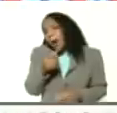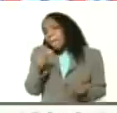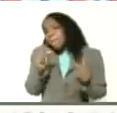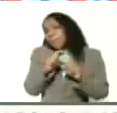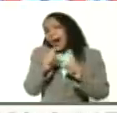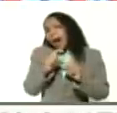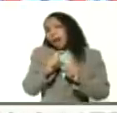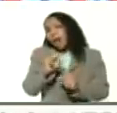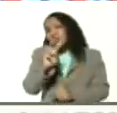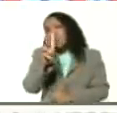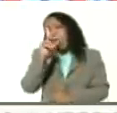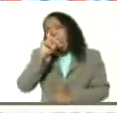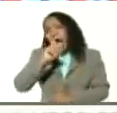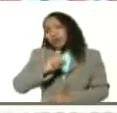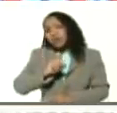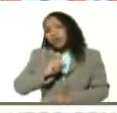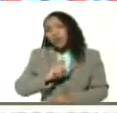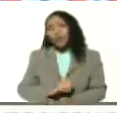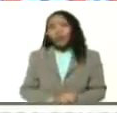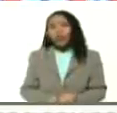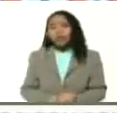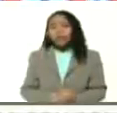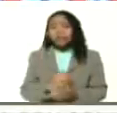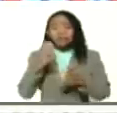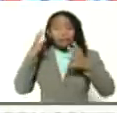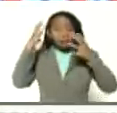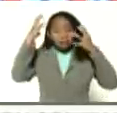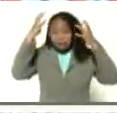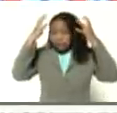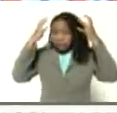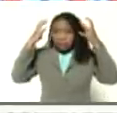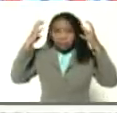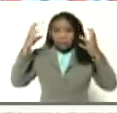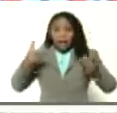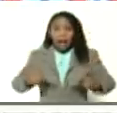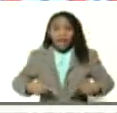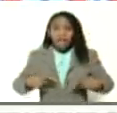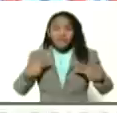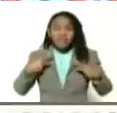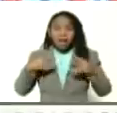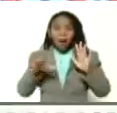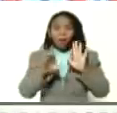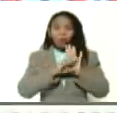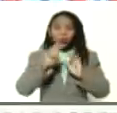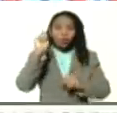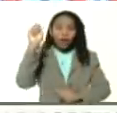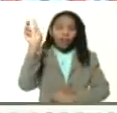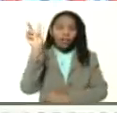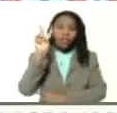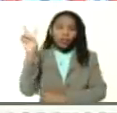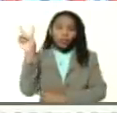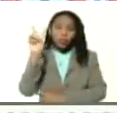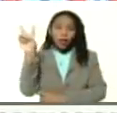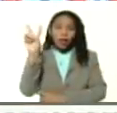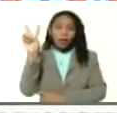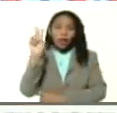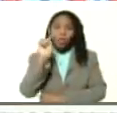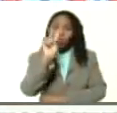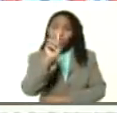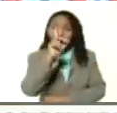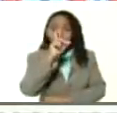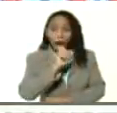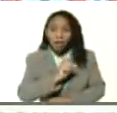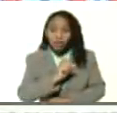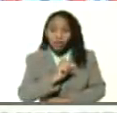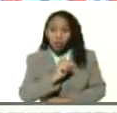sido 2 años de perturbación de la vida constitucional de Venezuela, lo que ha sido 2 años